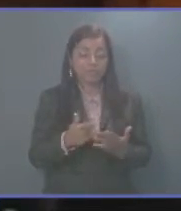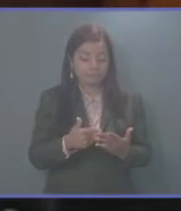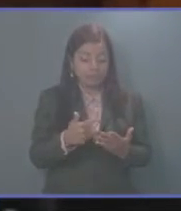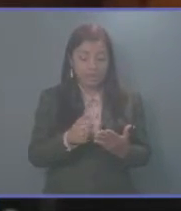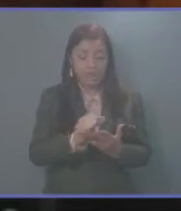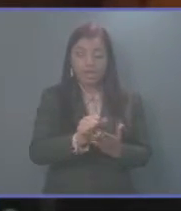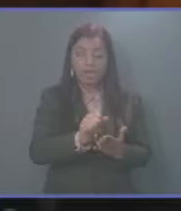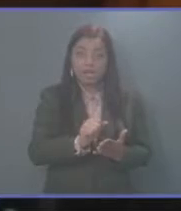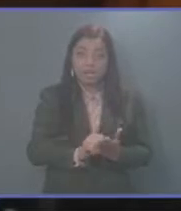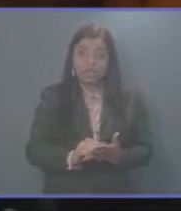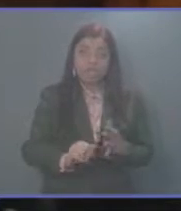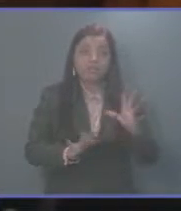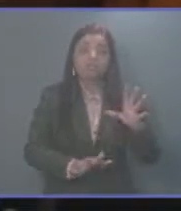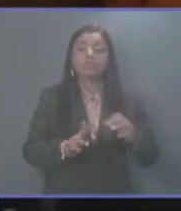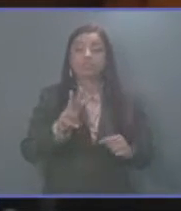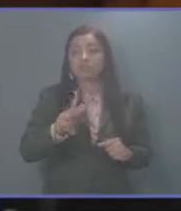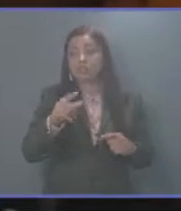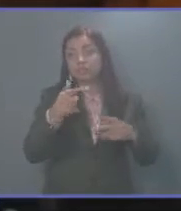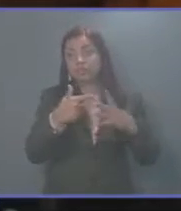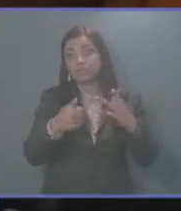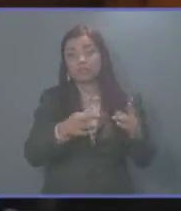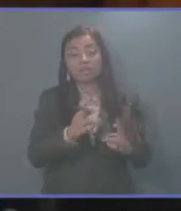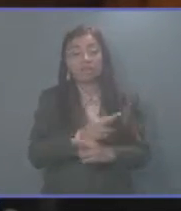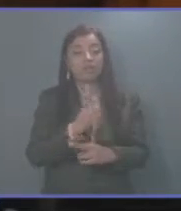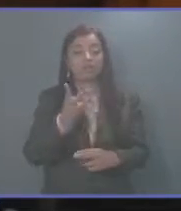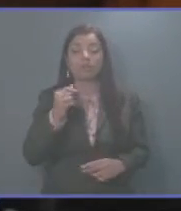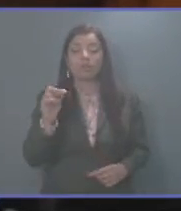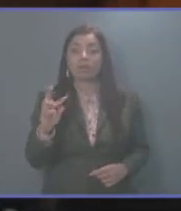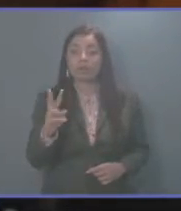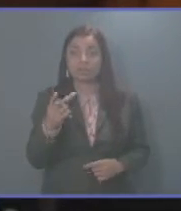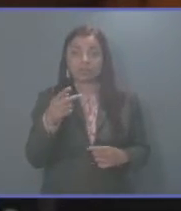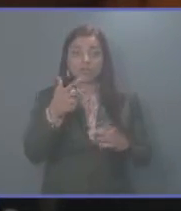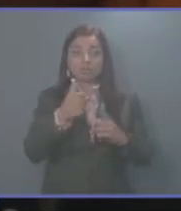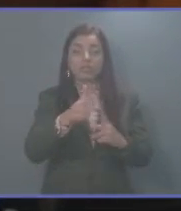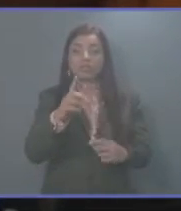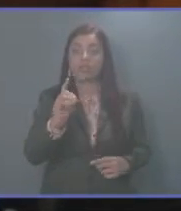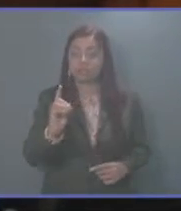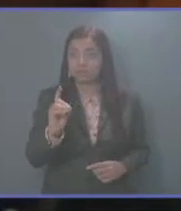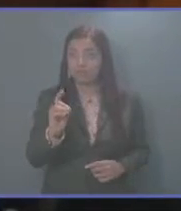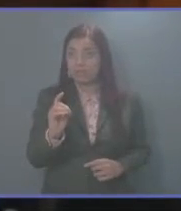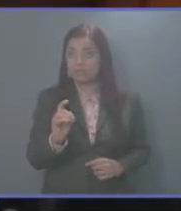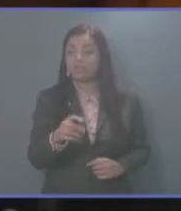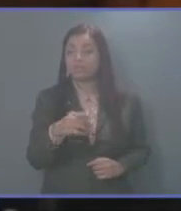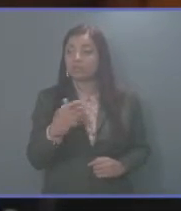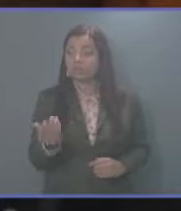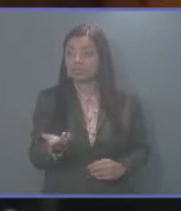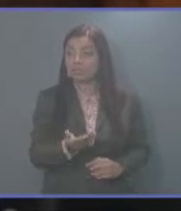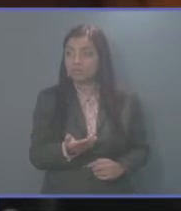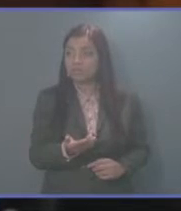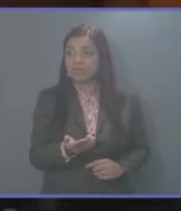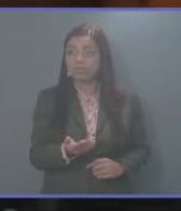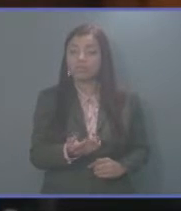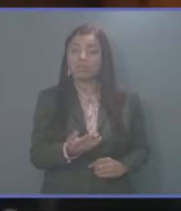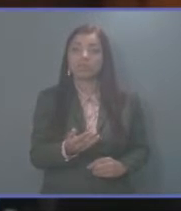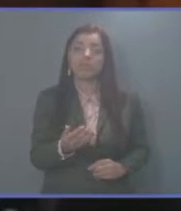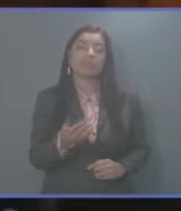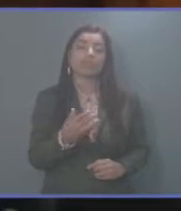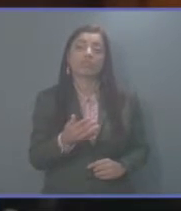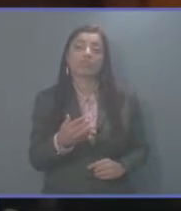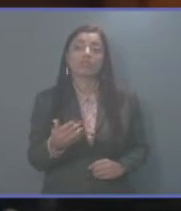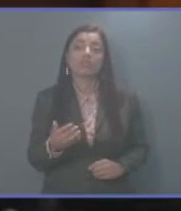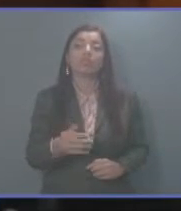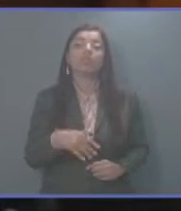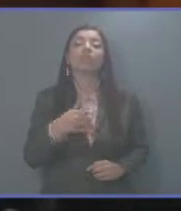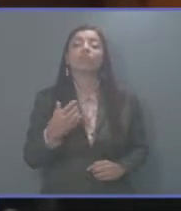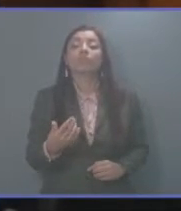Refórmase el artículo 13, numeral 2, literal D, de la manera siguiente. D.